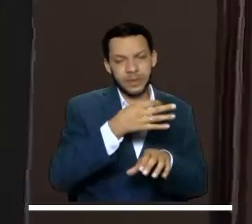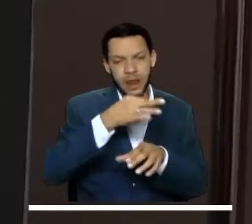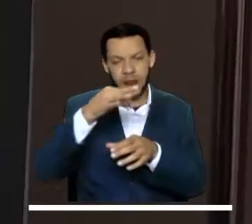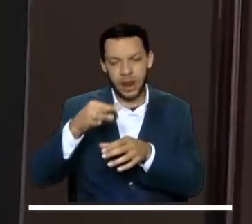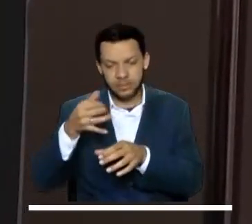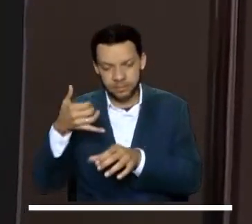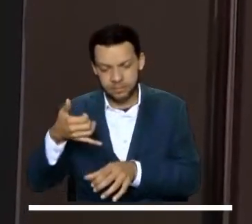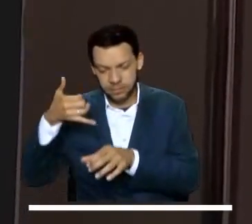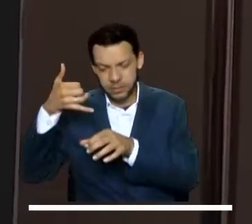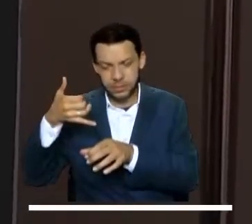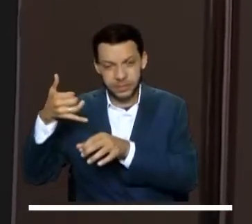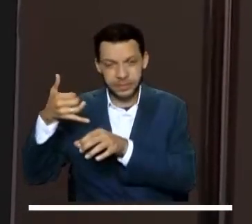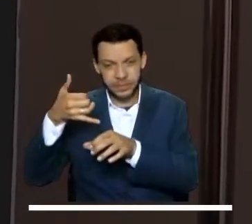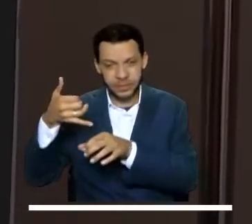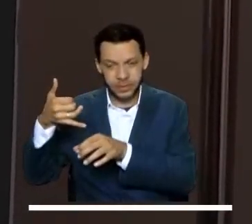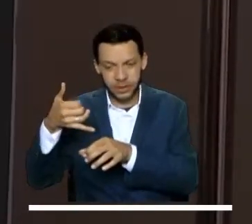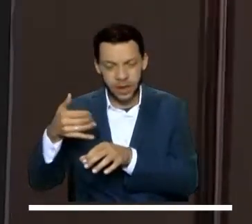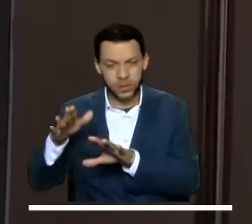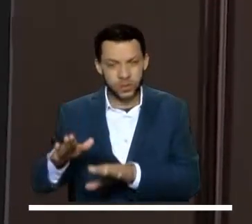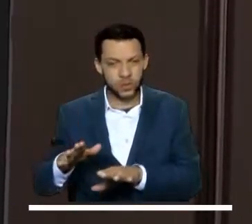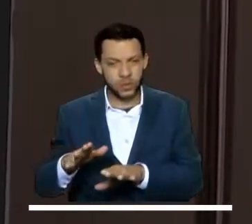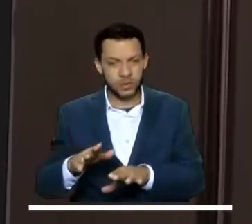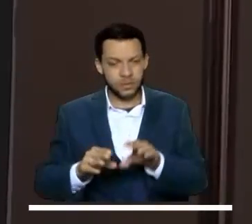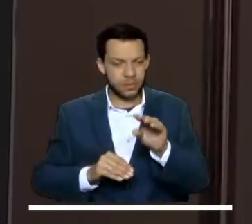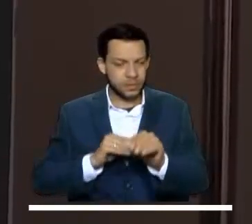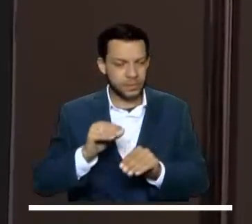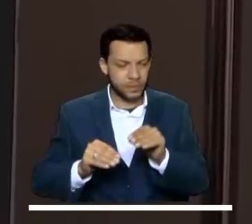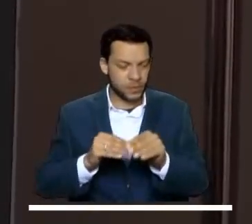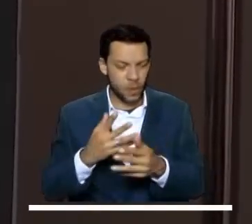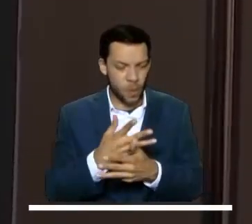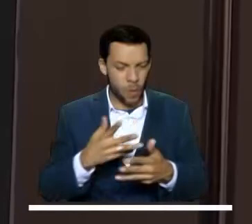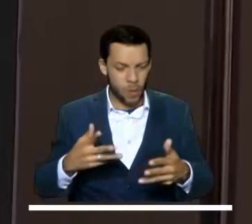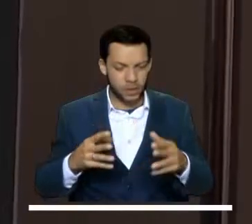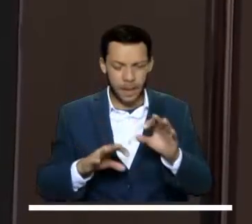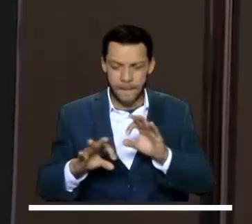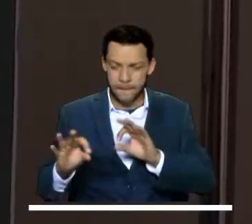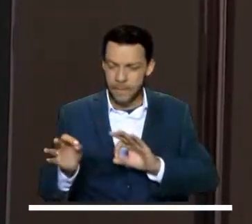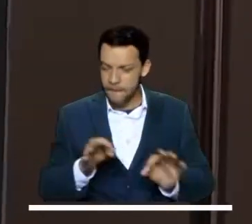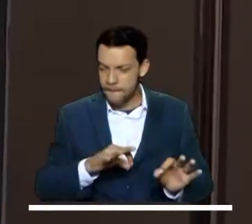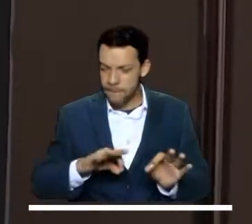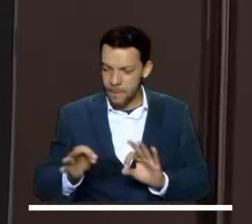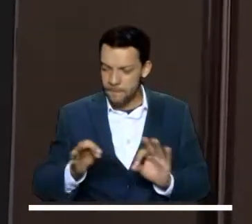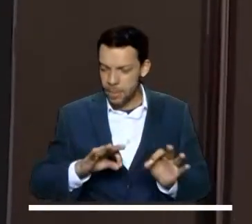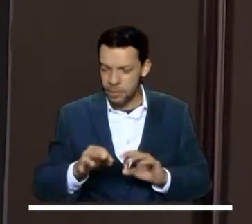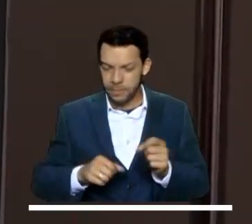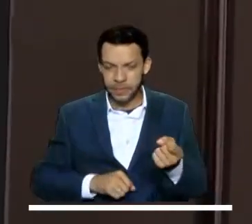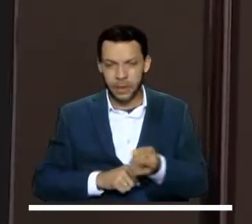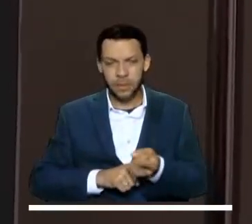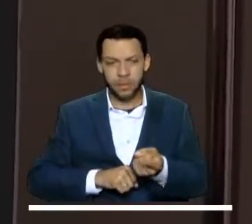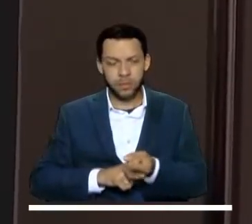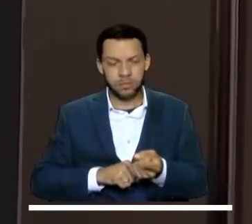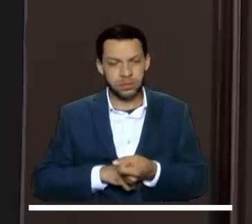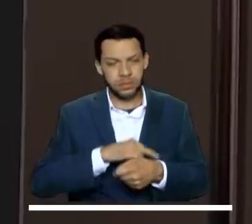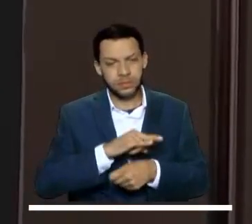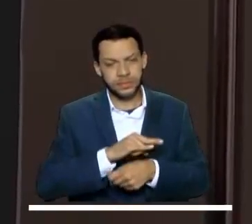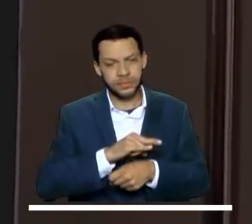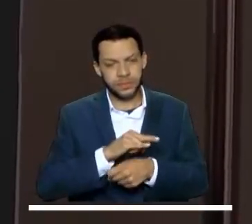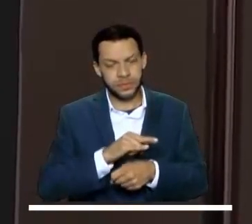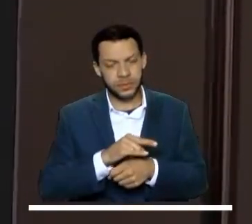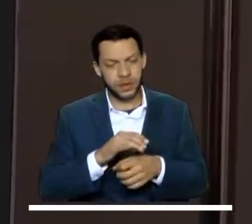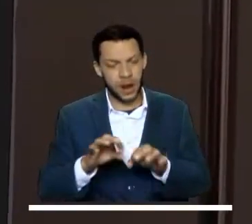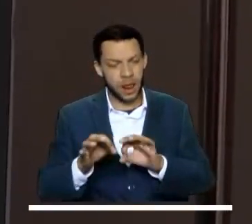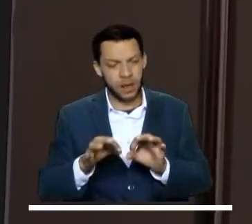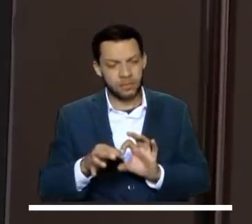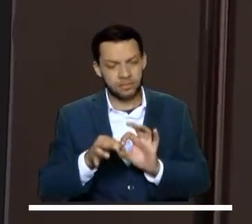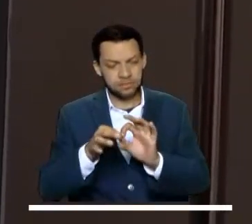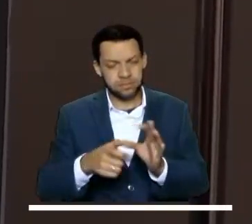es una bacteria que se aloja en el estómago y que produce muchas alteraciones en la mucosa y obviamente lo que llamamos la gastritis crónica.